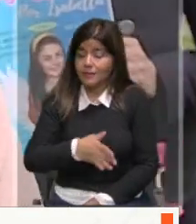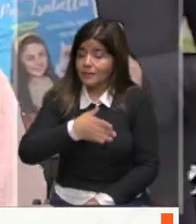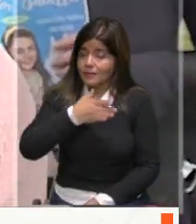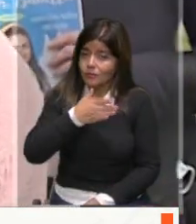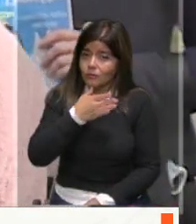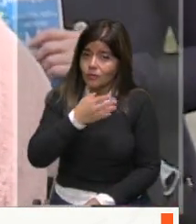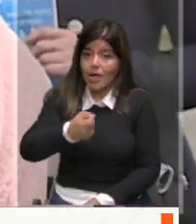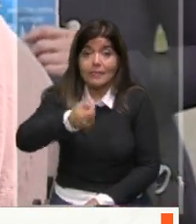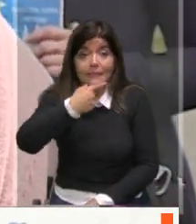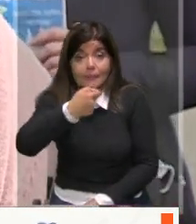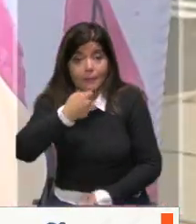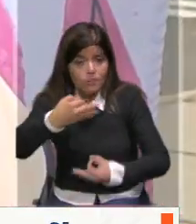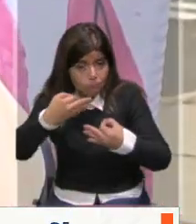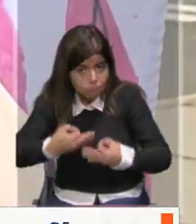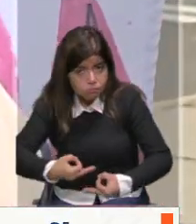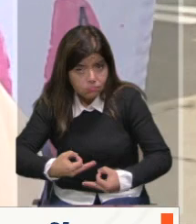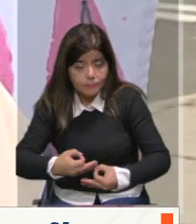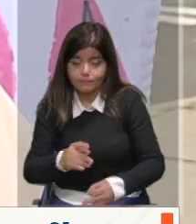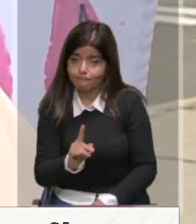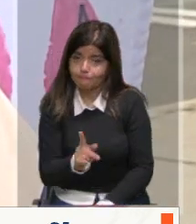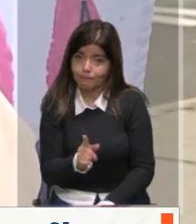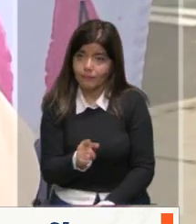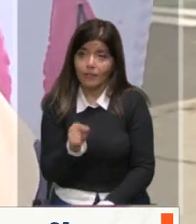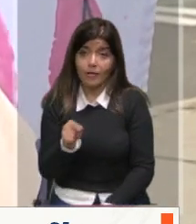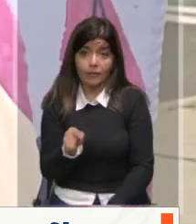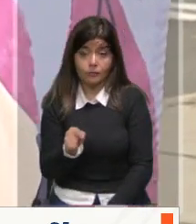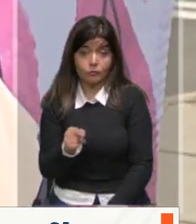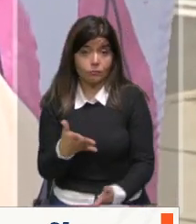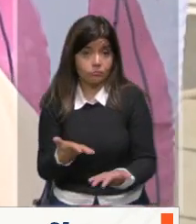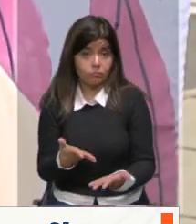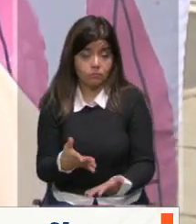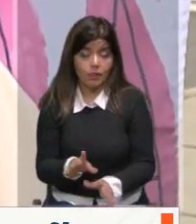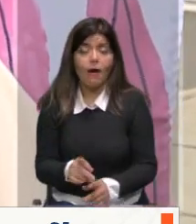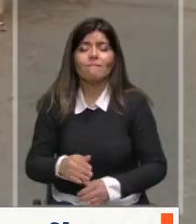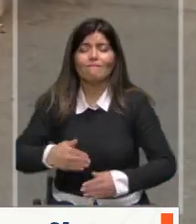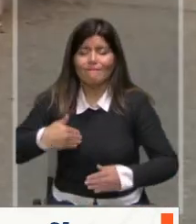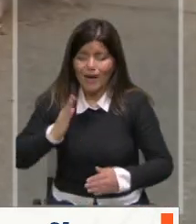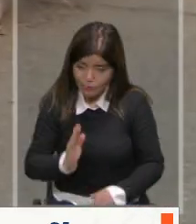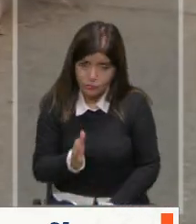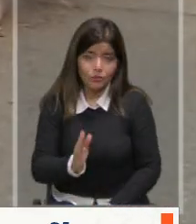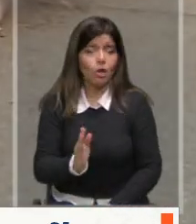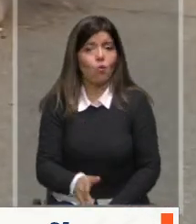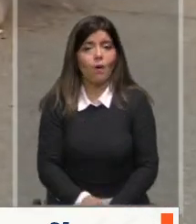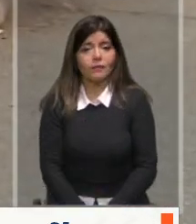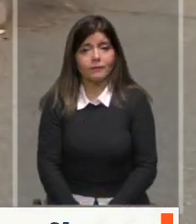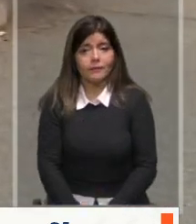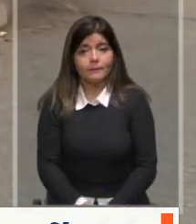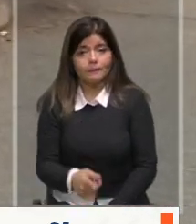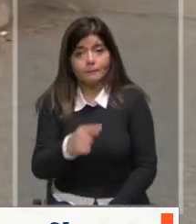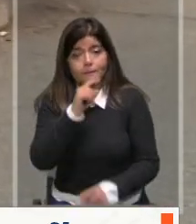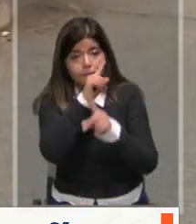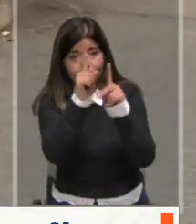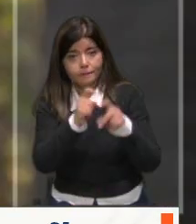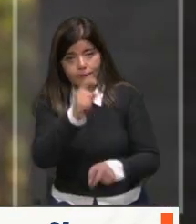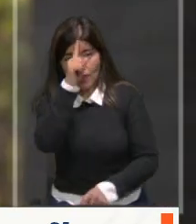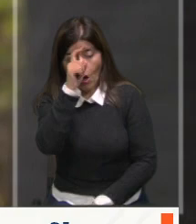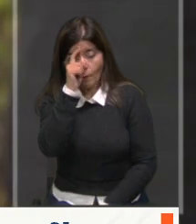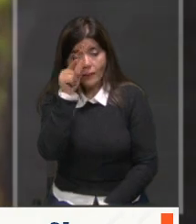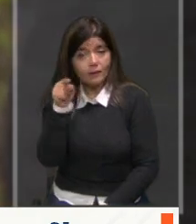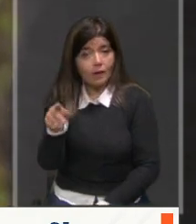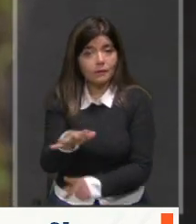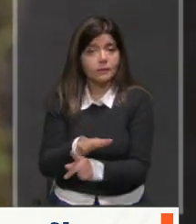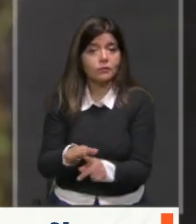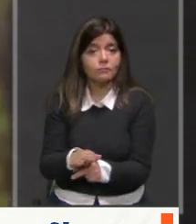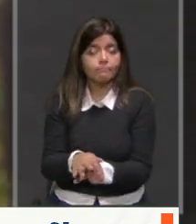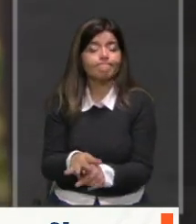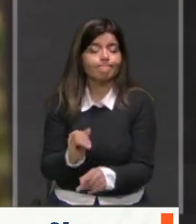indicarle medicamentos como corresponden. Esto no va a quedar impune, nosotros vamos a llegar hasta el final. Consultamos al hospital por el caso y reconocieron